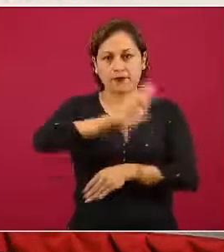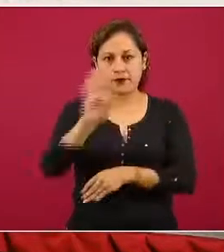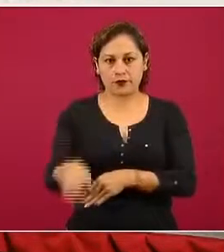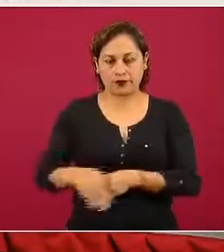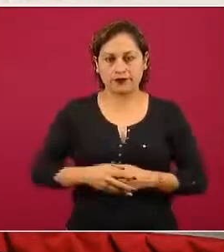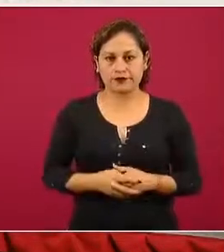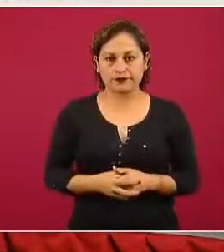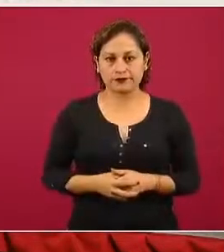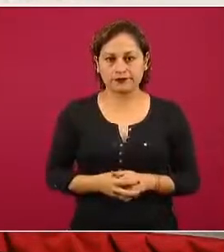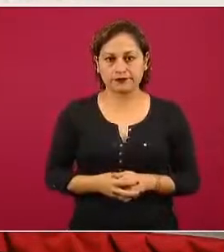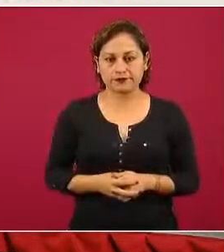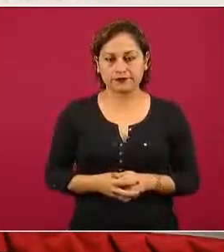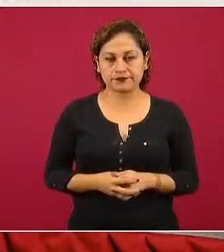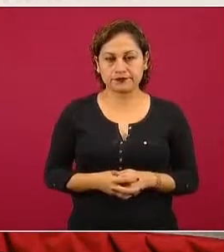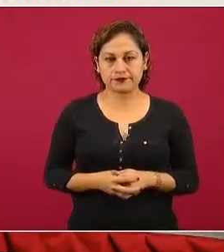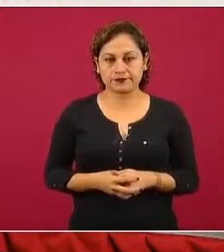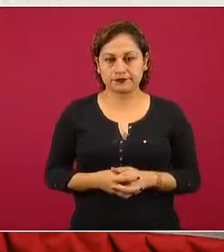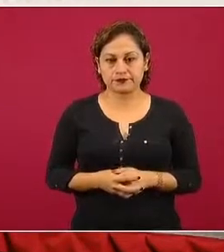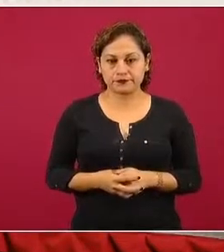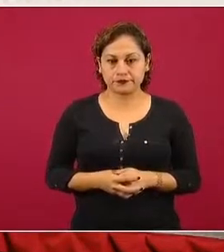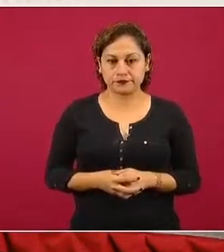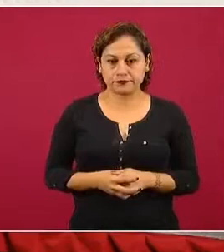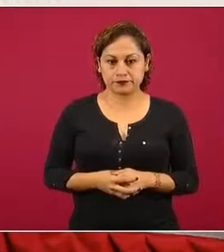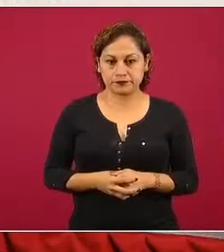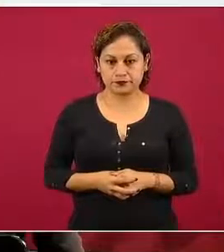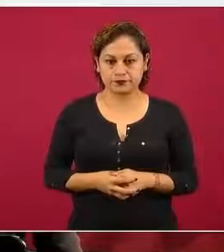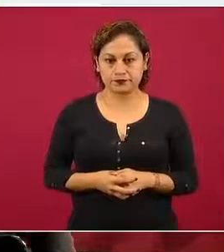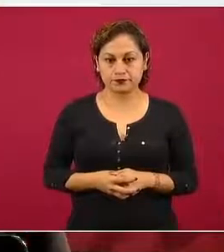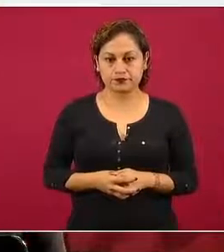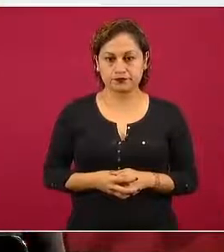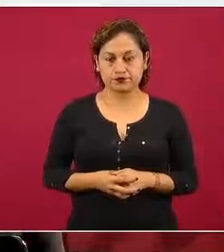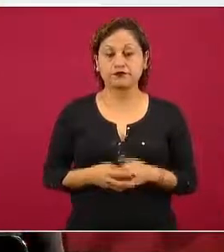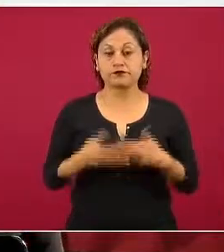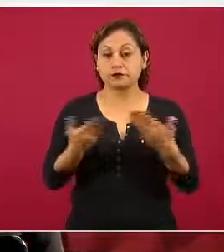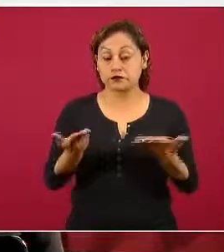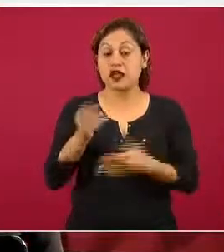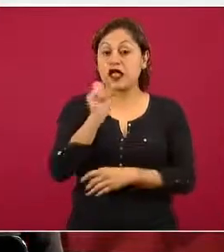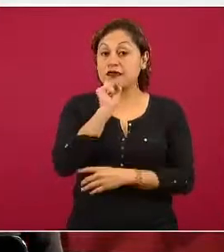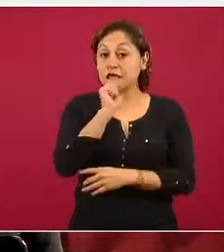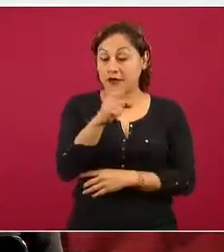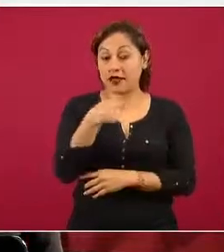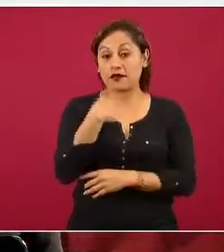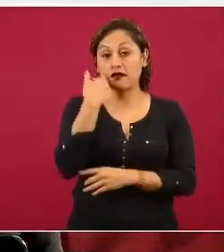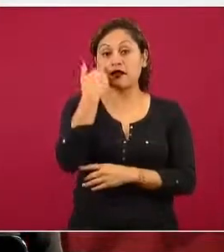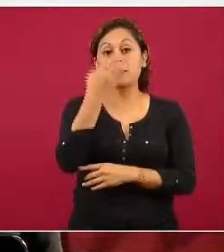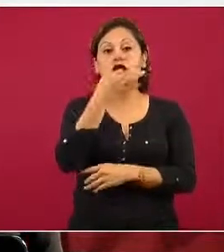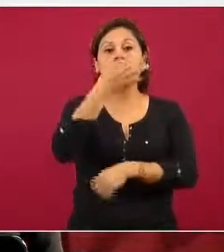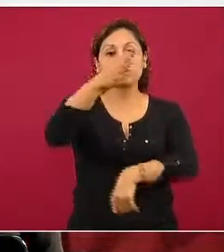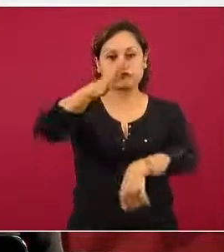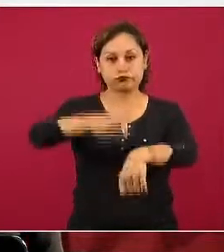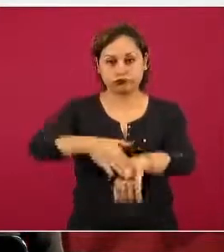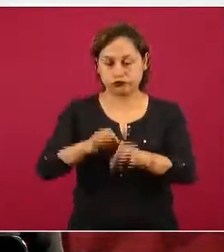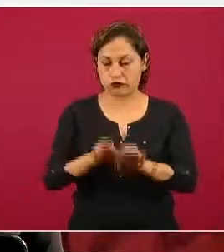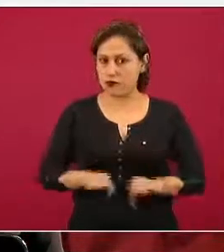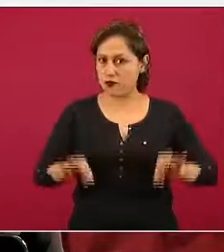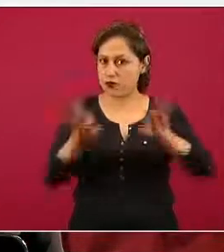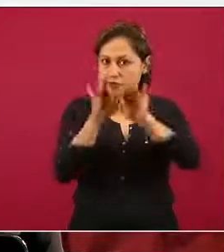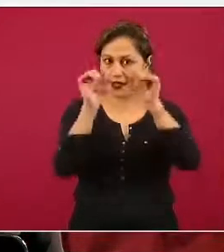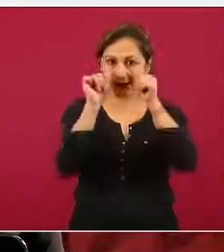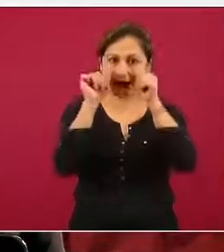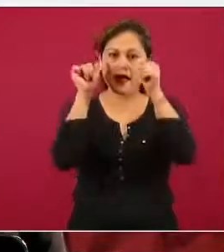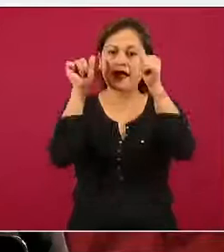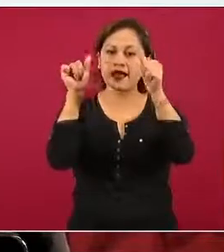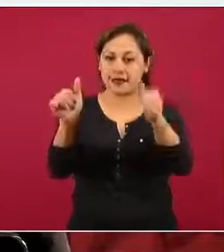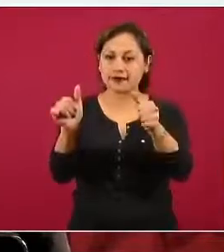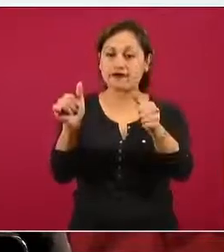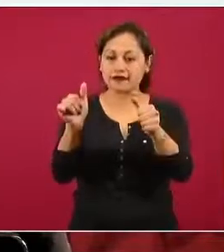favor. En particular, quisiéramos también enfatizar que hay un mayor puntaje en el semáforo